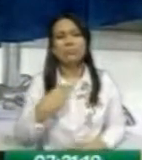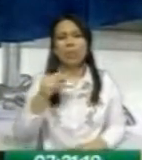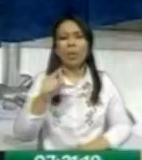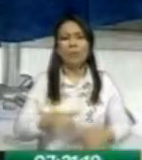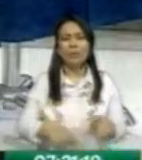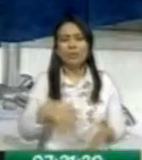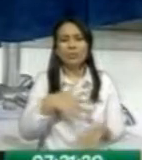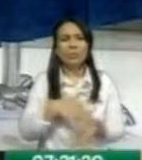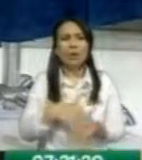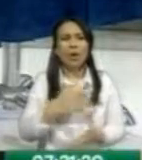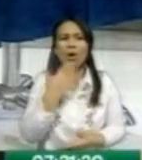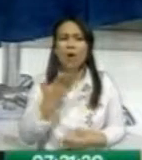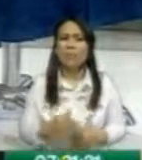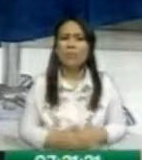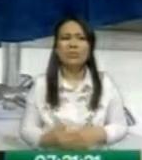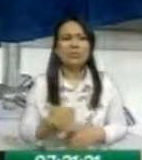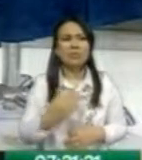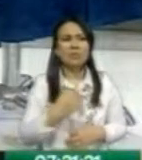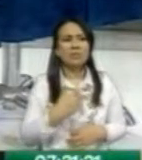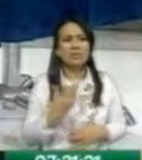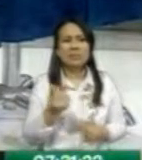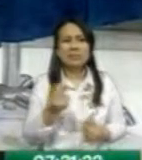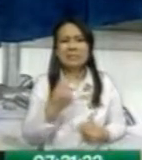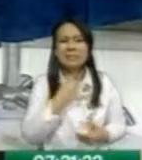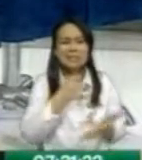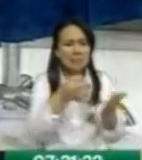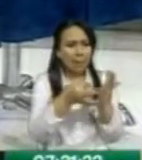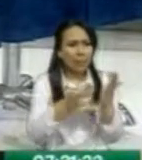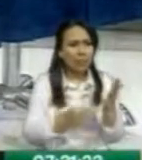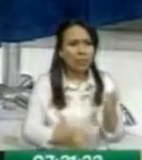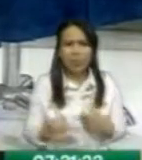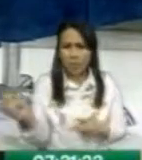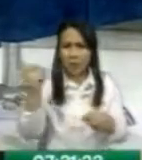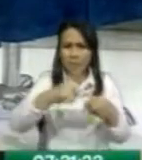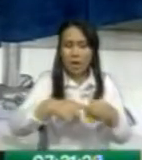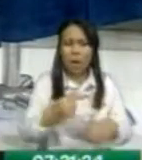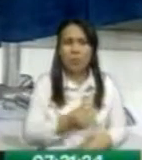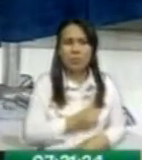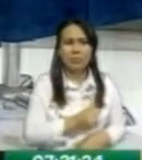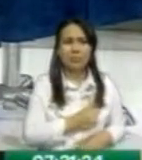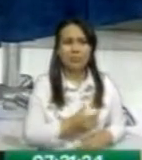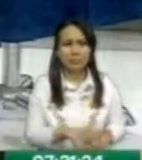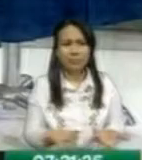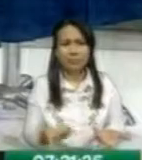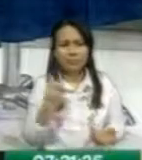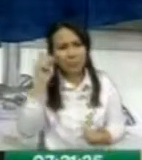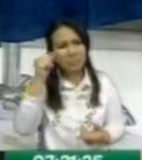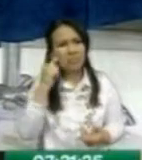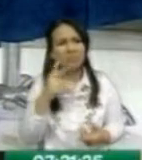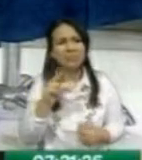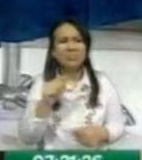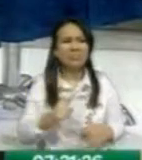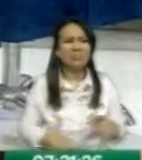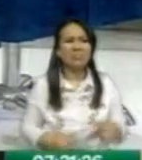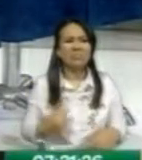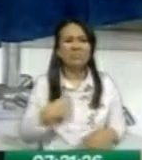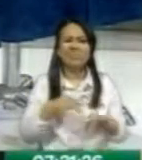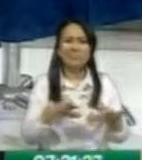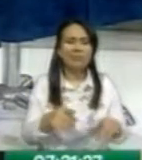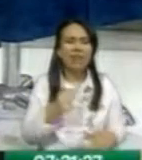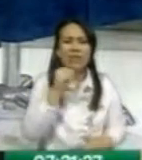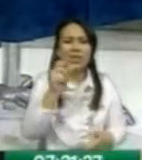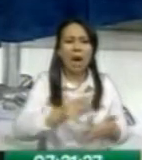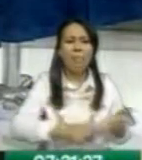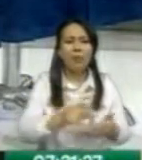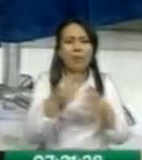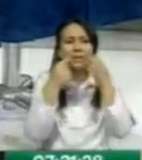puedo estudiar. ¿Y cómo así? No, es que no me alcanza el presupuesto. Pero no has intentado entrar a la universidad pública del Estado. No, intenté, pero no aprobé